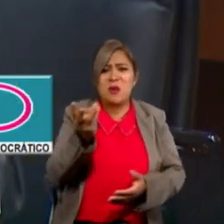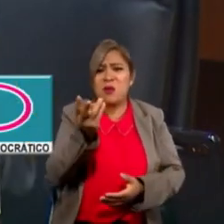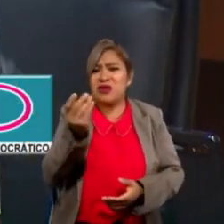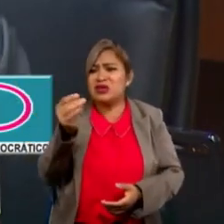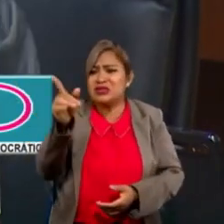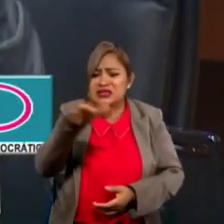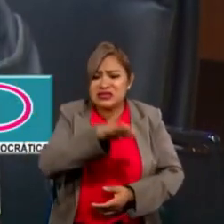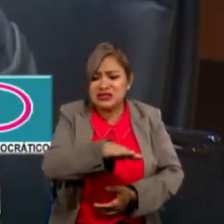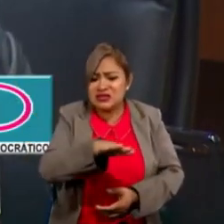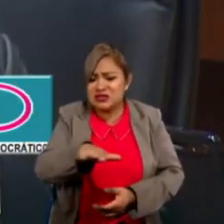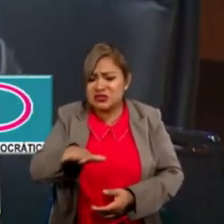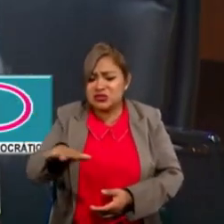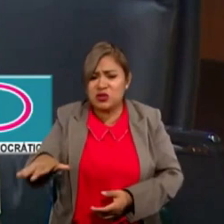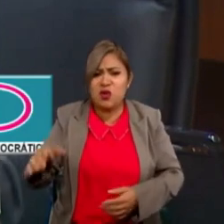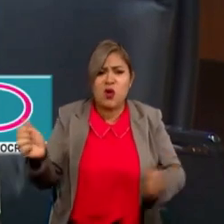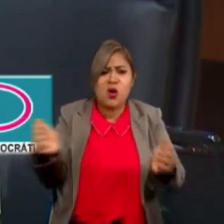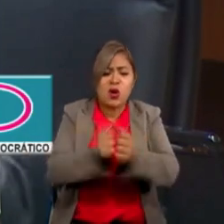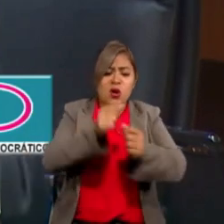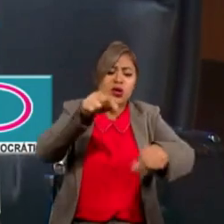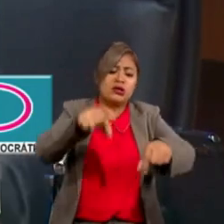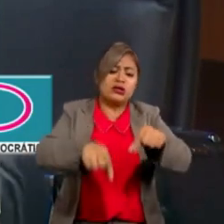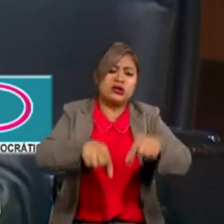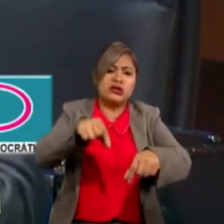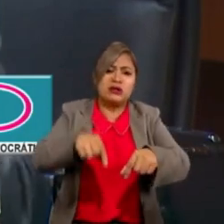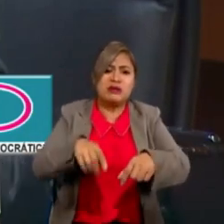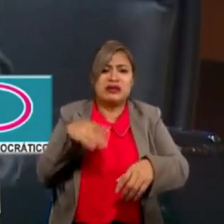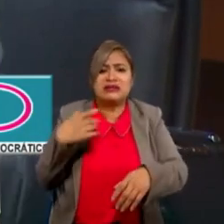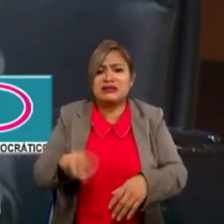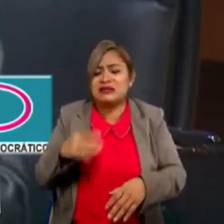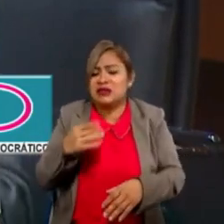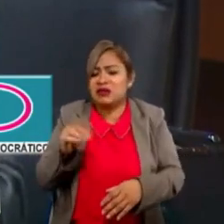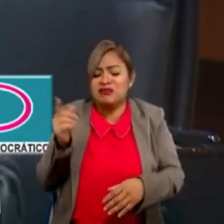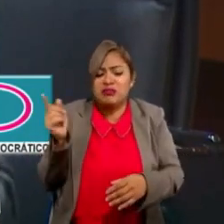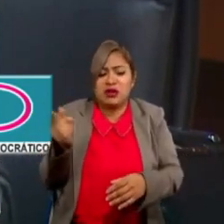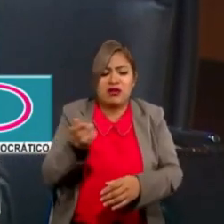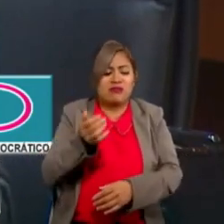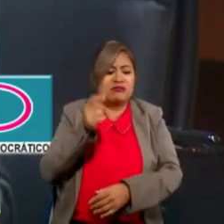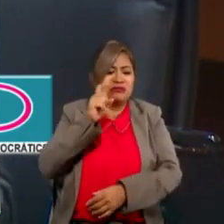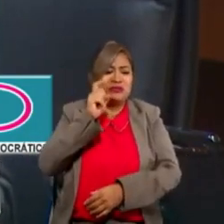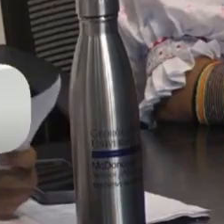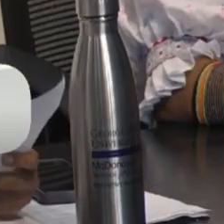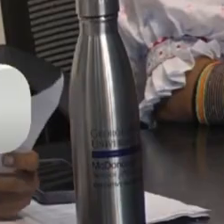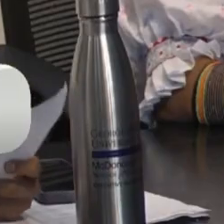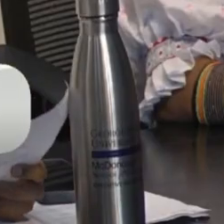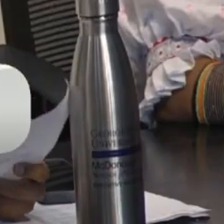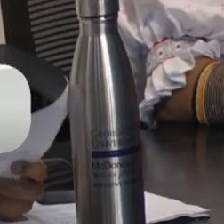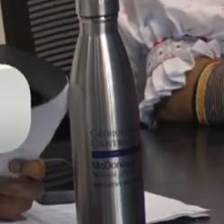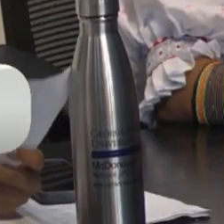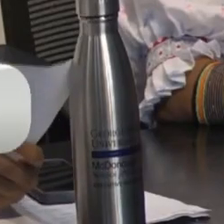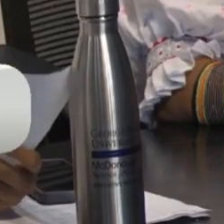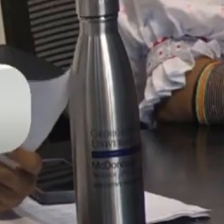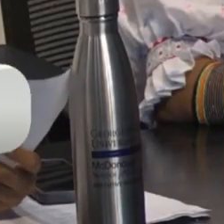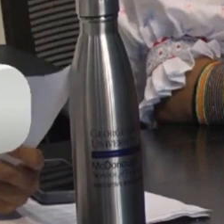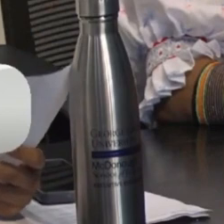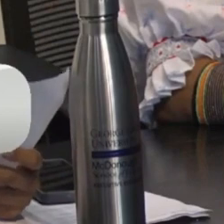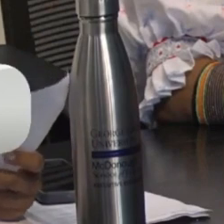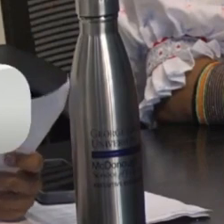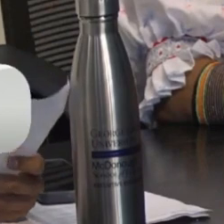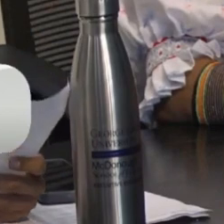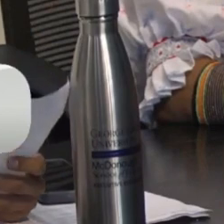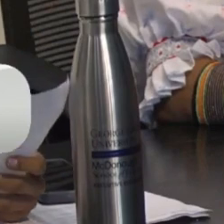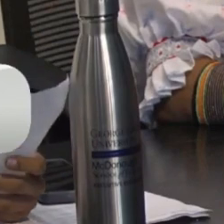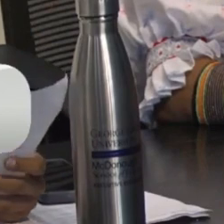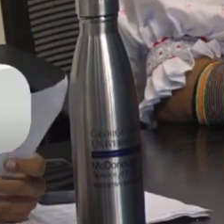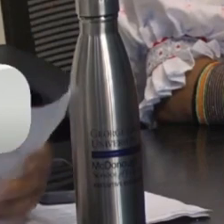producto de una discapacidad fueron objetos de abuso sexual? y se ha convertido en un negocio, y esto es algo